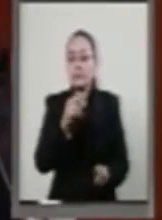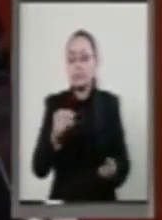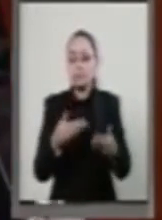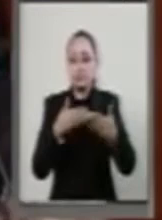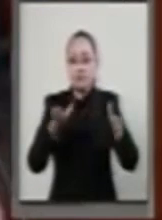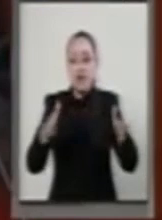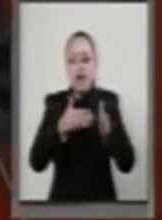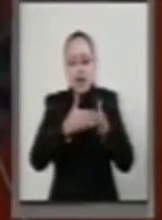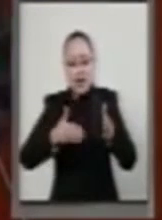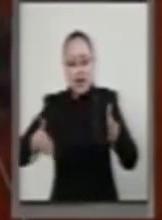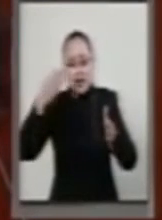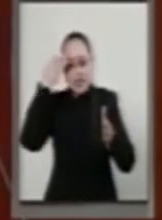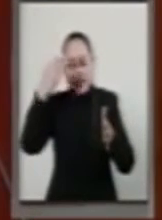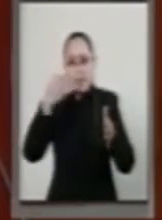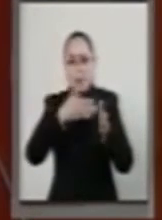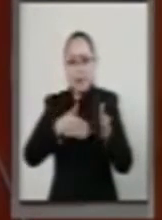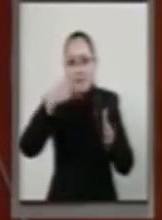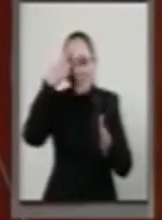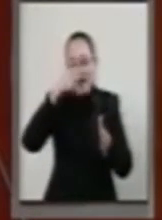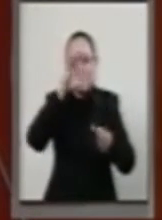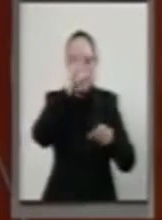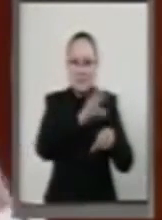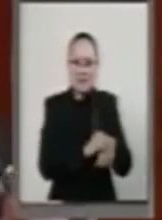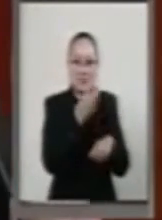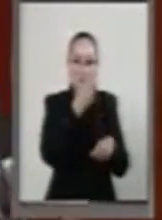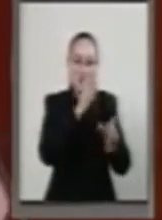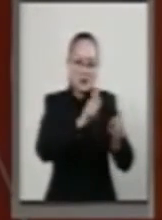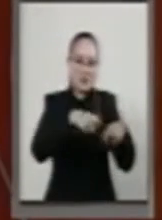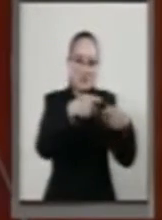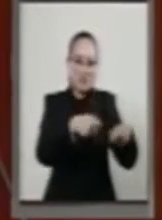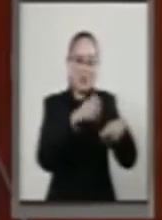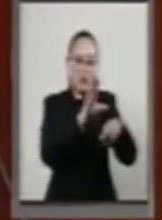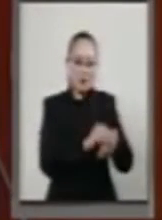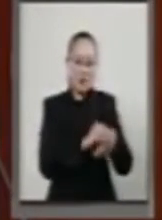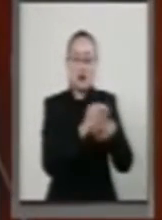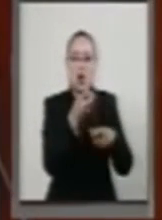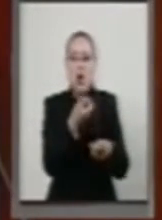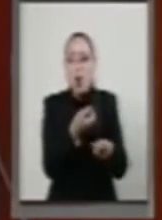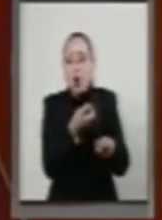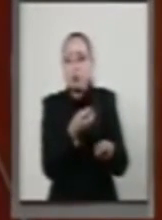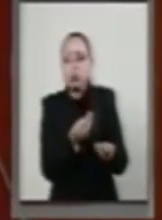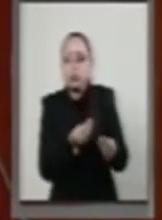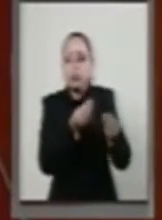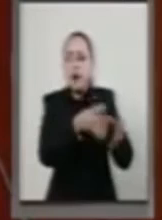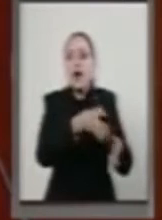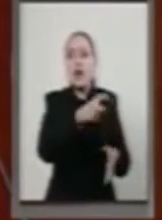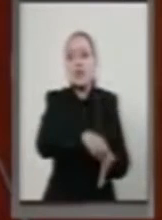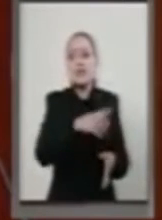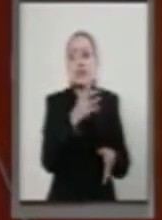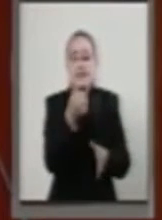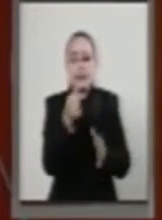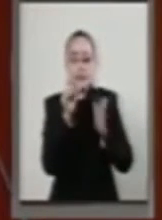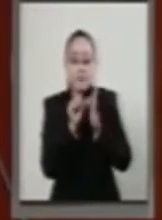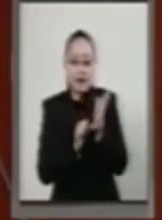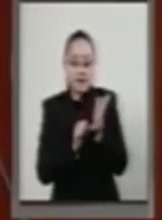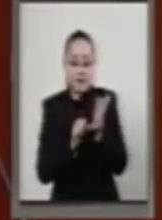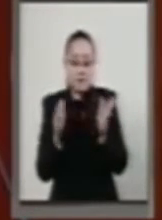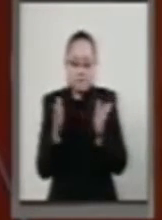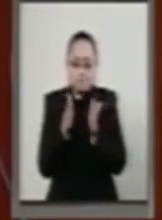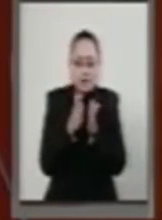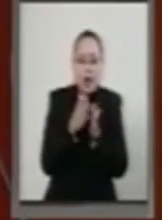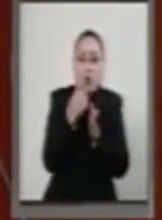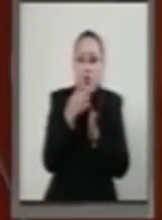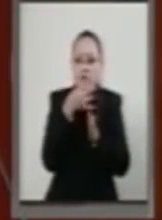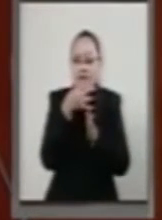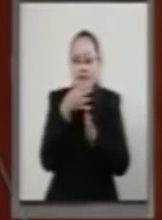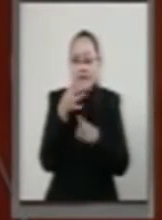el plazo para solicitar la prórroga de su concesión o asignación expedida de 6 meses a un día